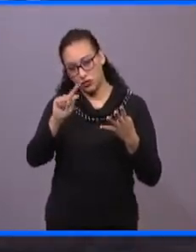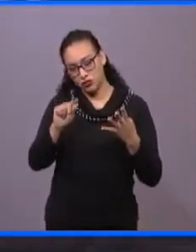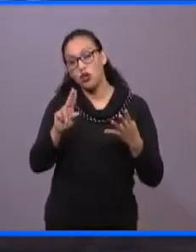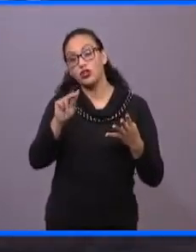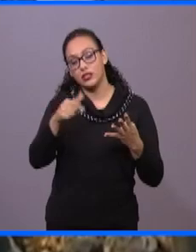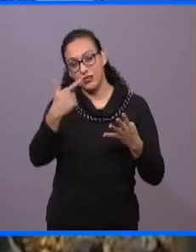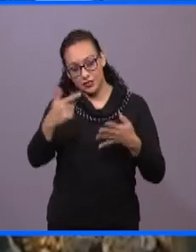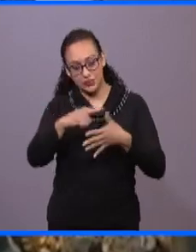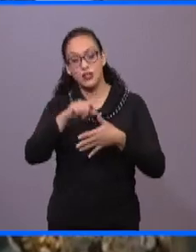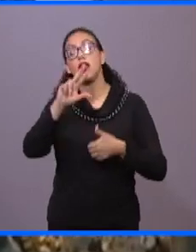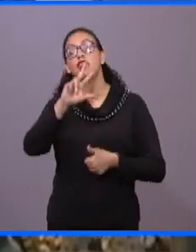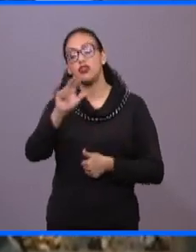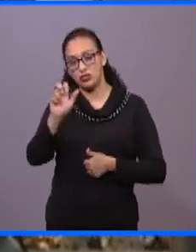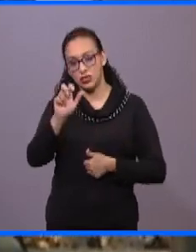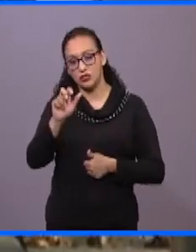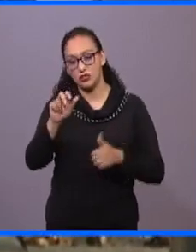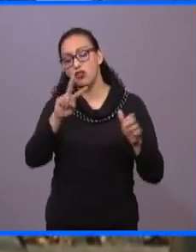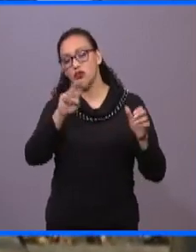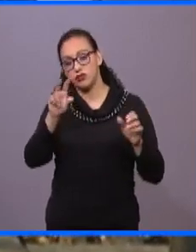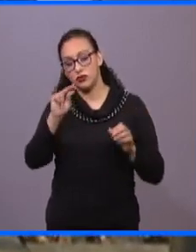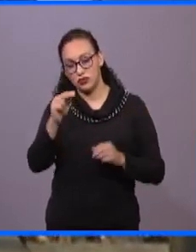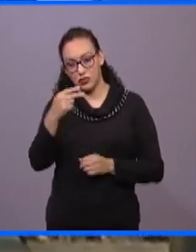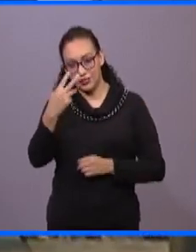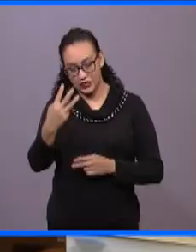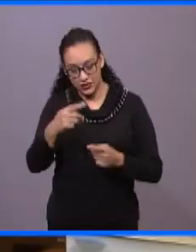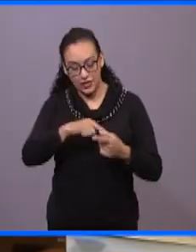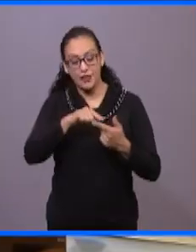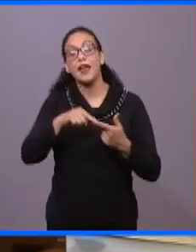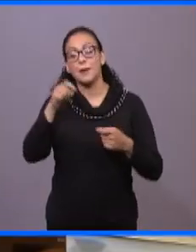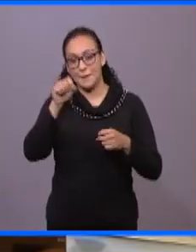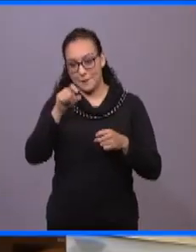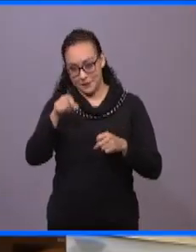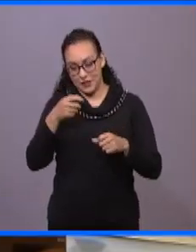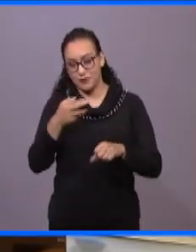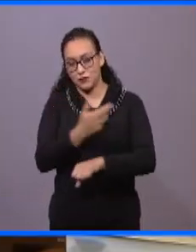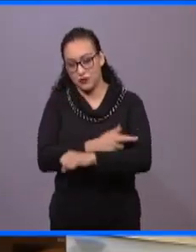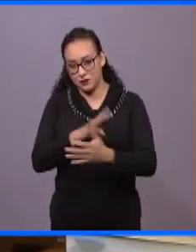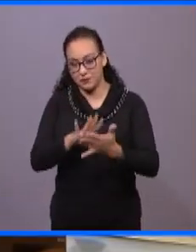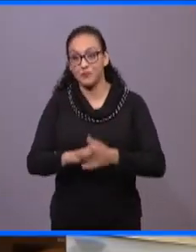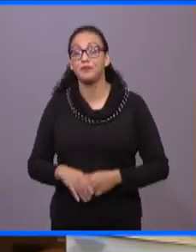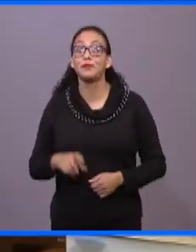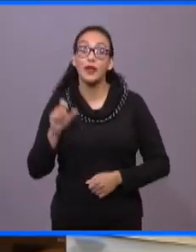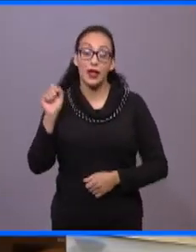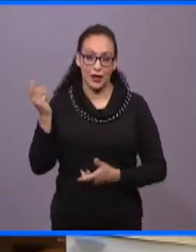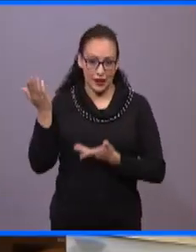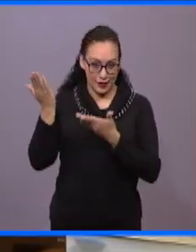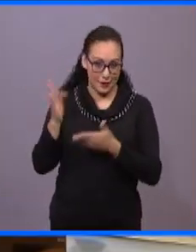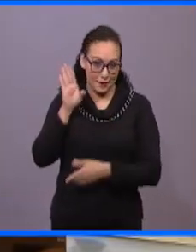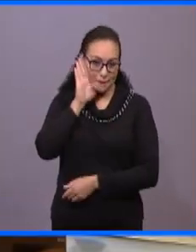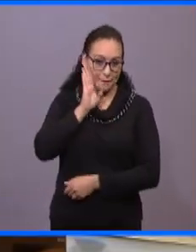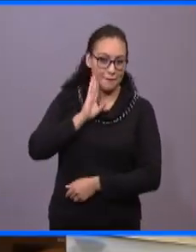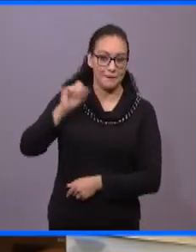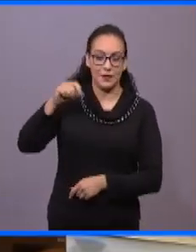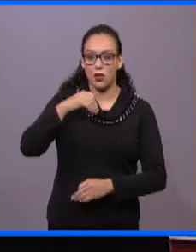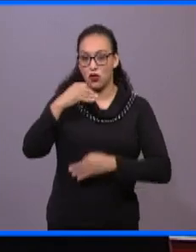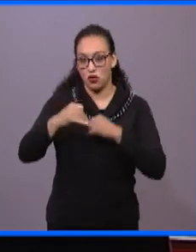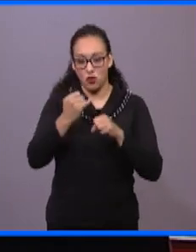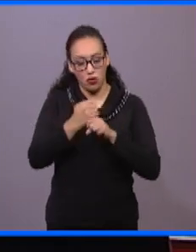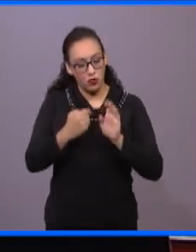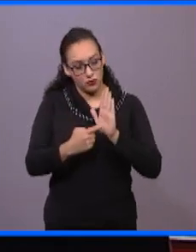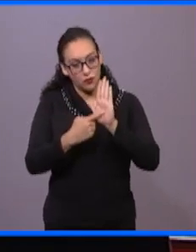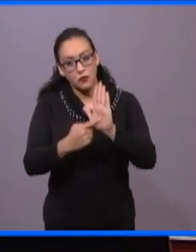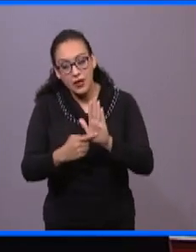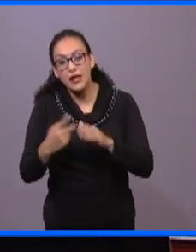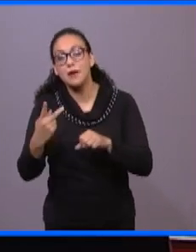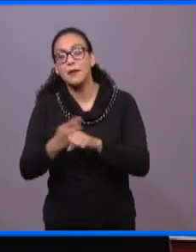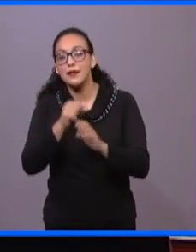287, 288 y 293 de ese Código Penal. La ministra ponente Yasmín Esquivel Moza presentará el estudio correspondiente respecto